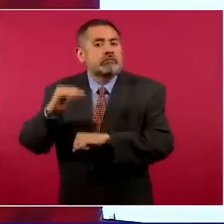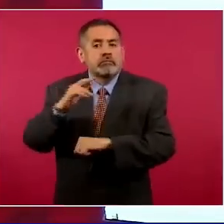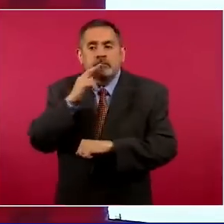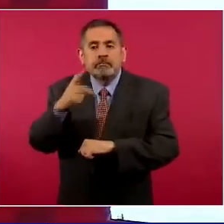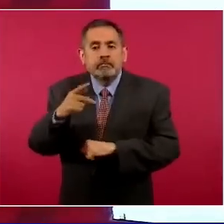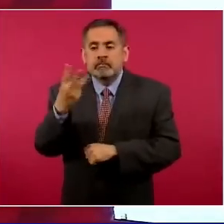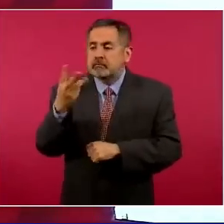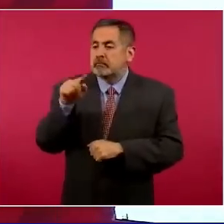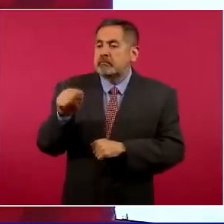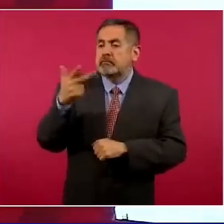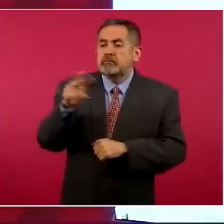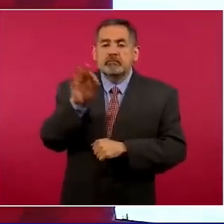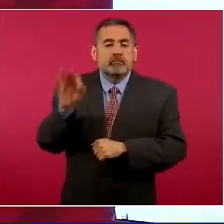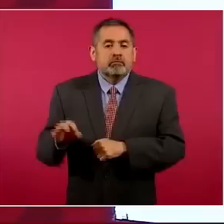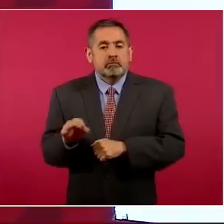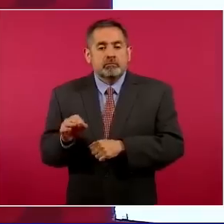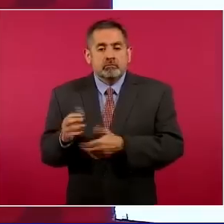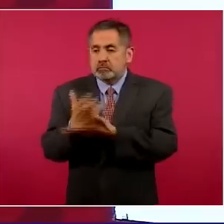3.8%,